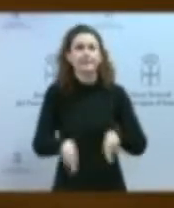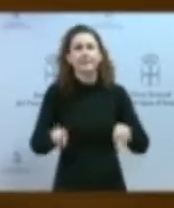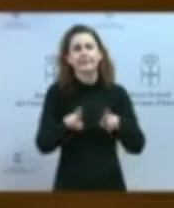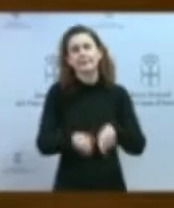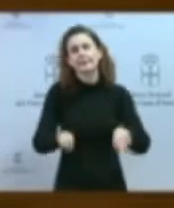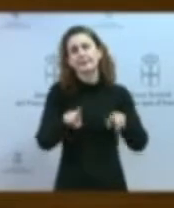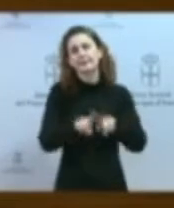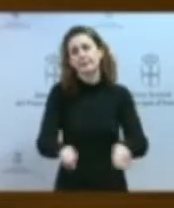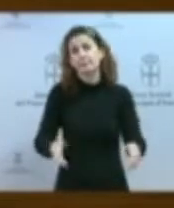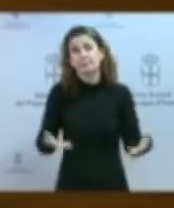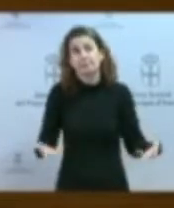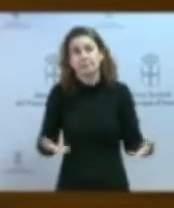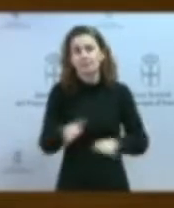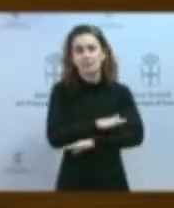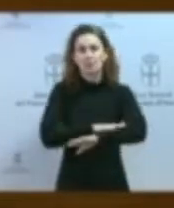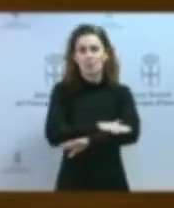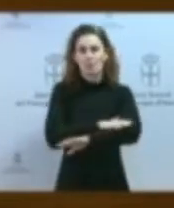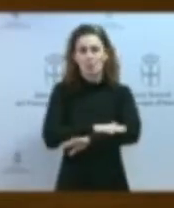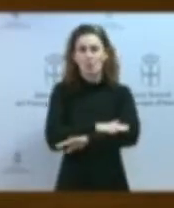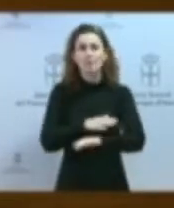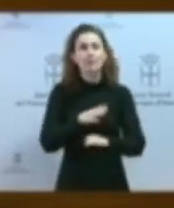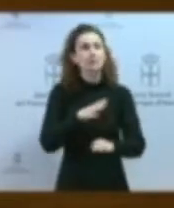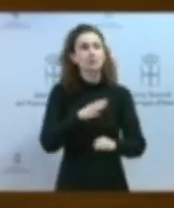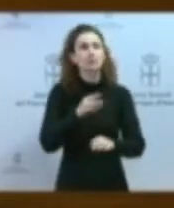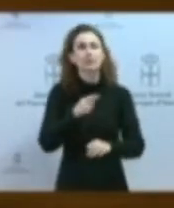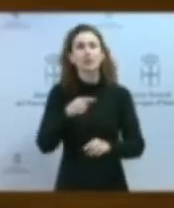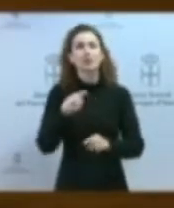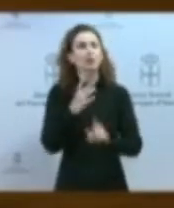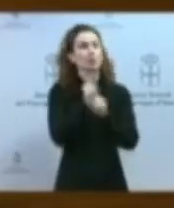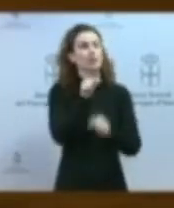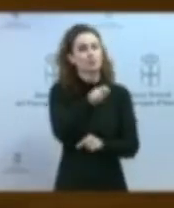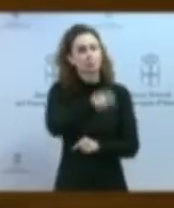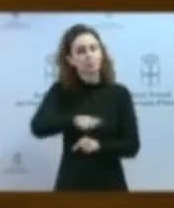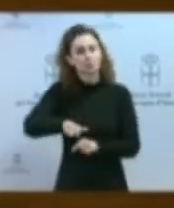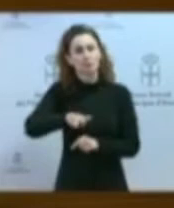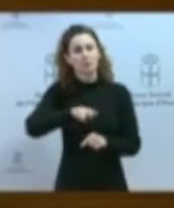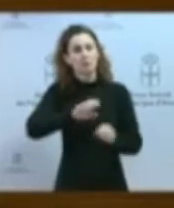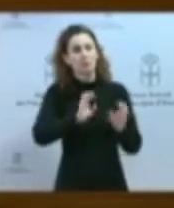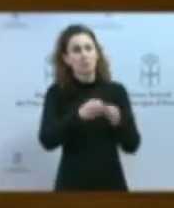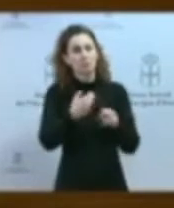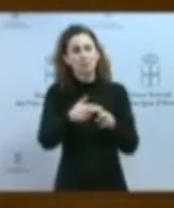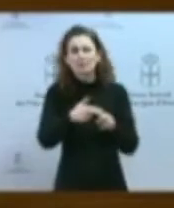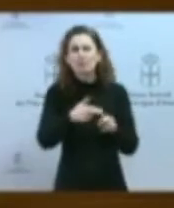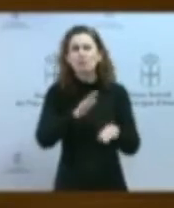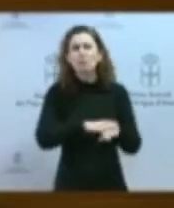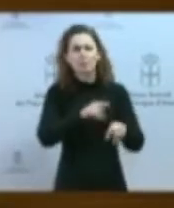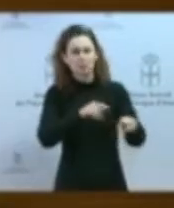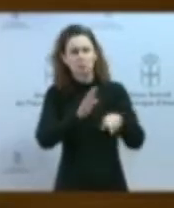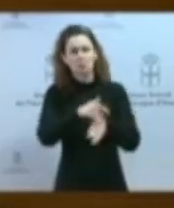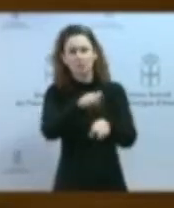a la oposición de intransigencia si no se apoyan las cuentas y les culpan de todos los males que afligirían a Asturias en caso de una prórroga